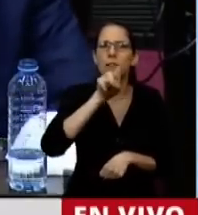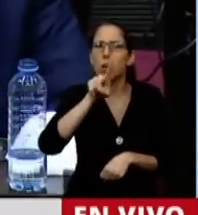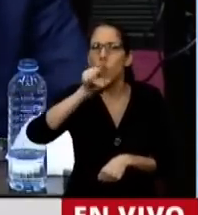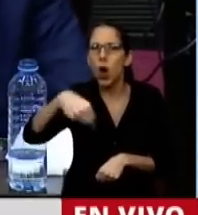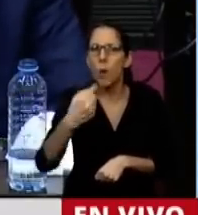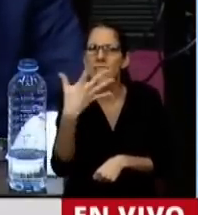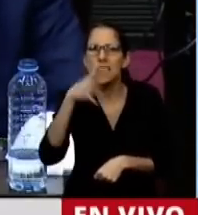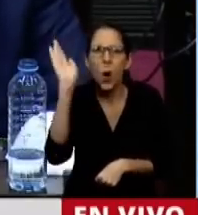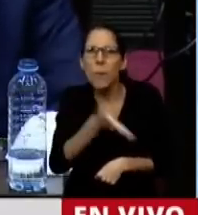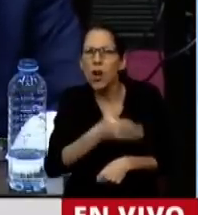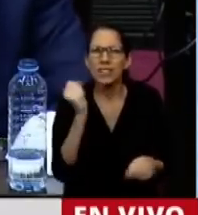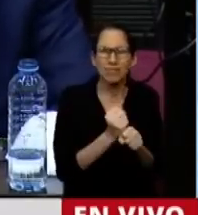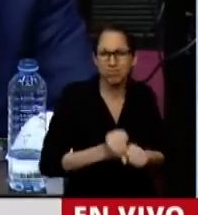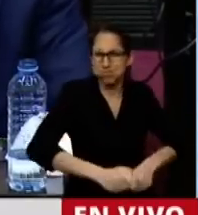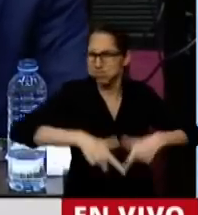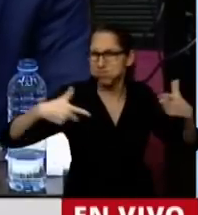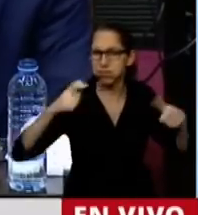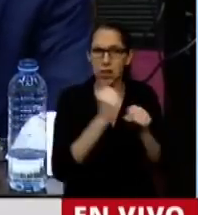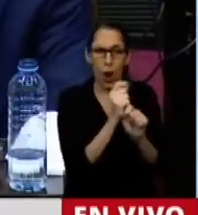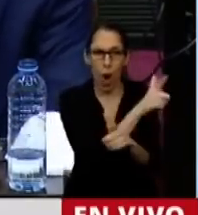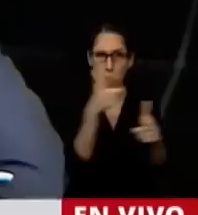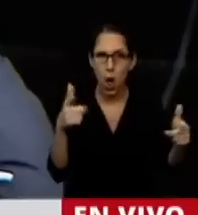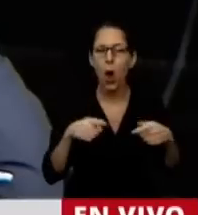21,5%. Récord de pobreza,